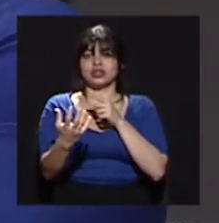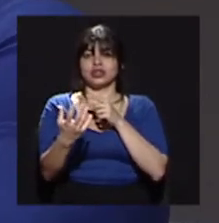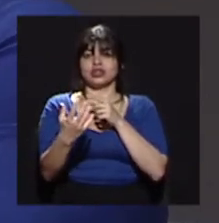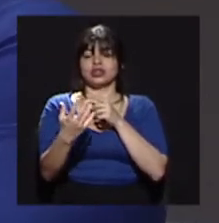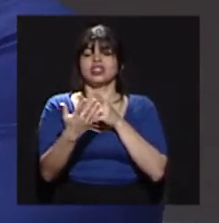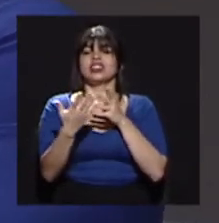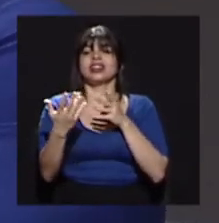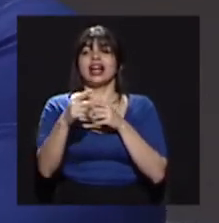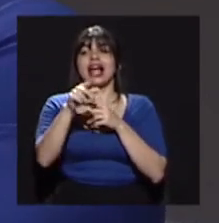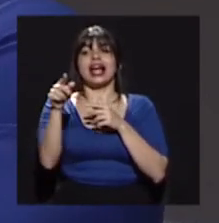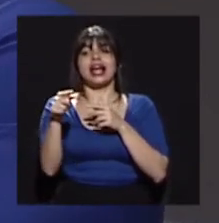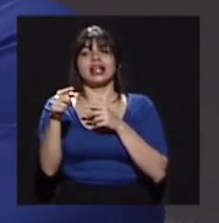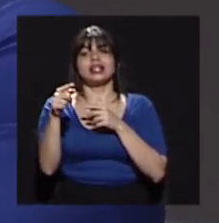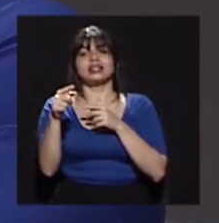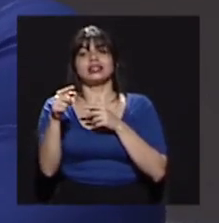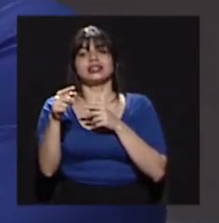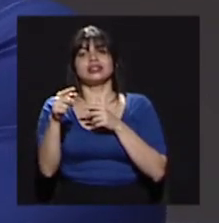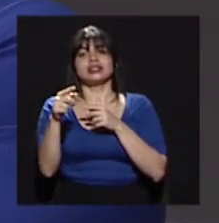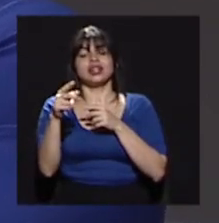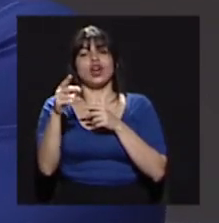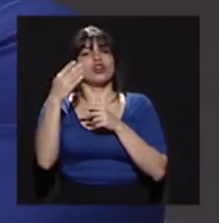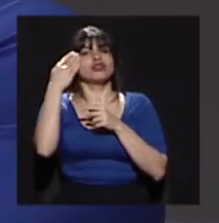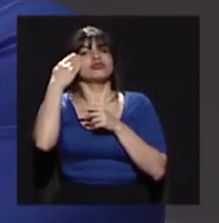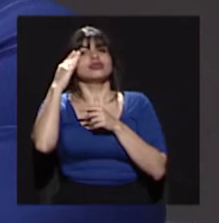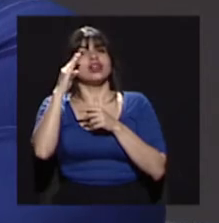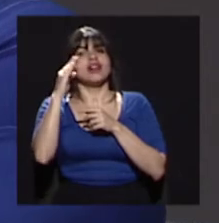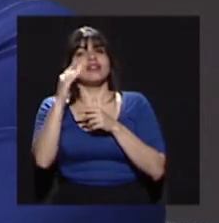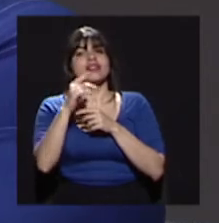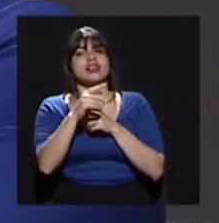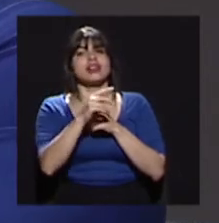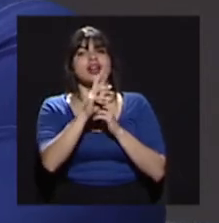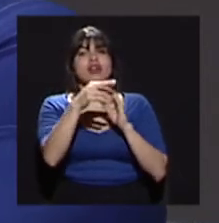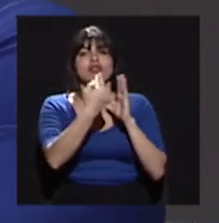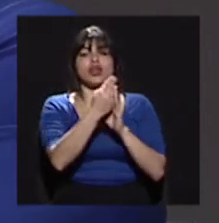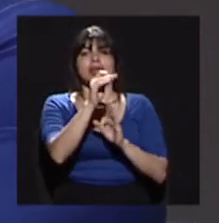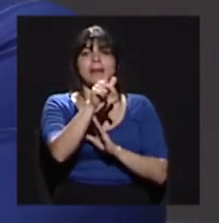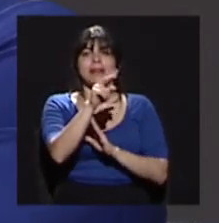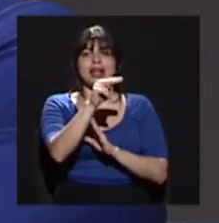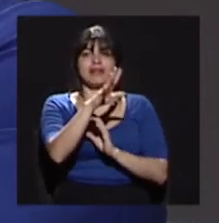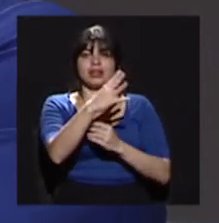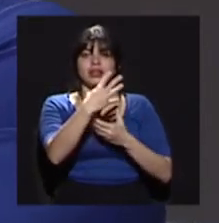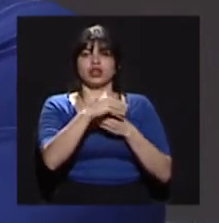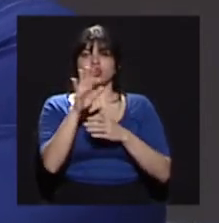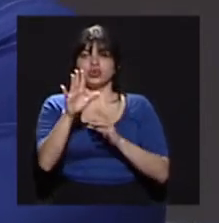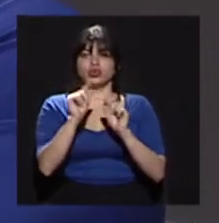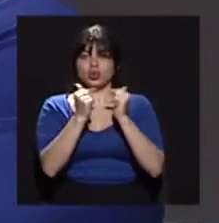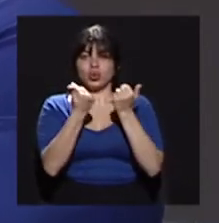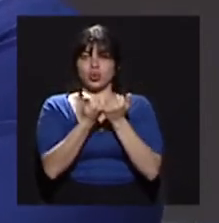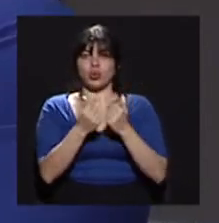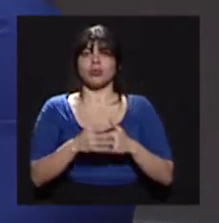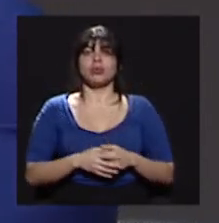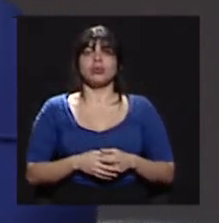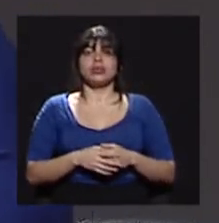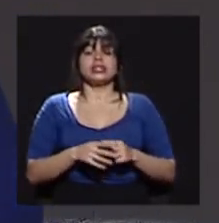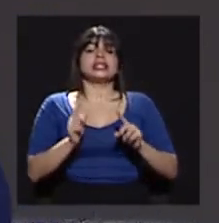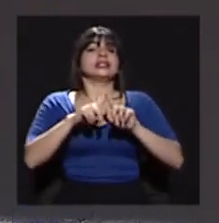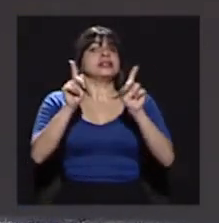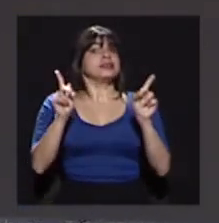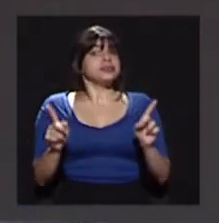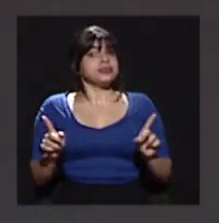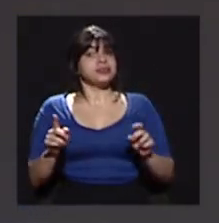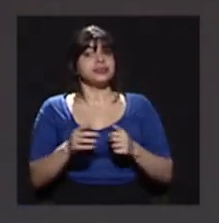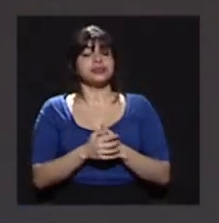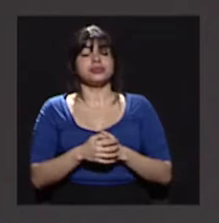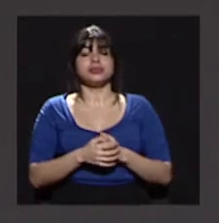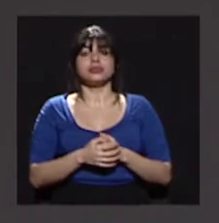subestimaron la capacidad de don melvin jiménez de su grupo sin embargo